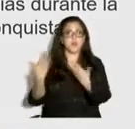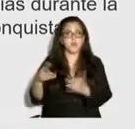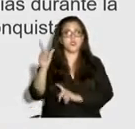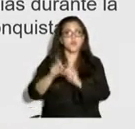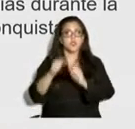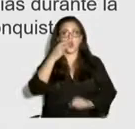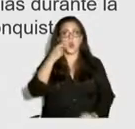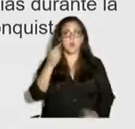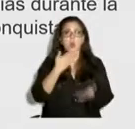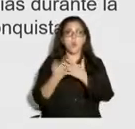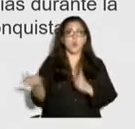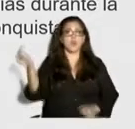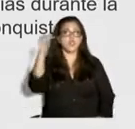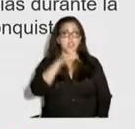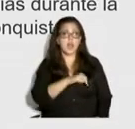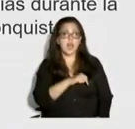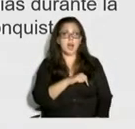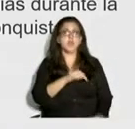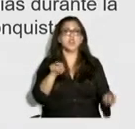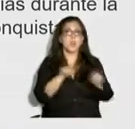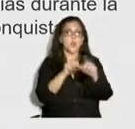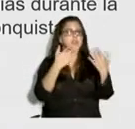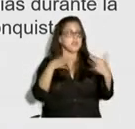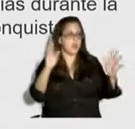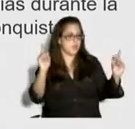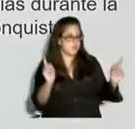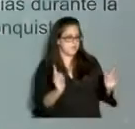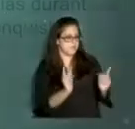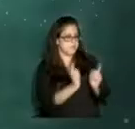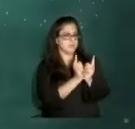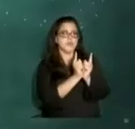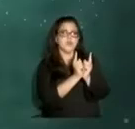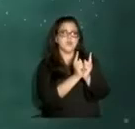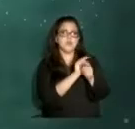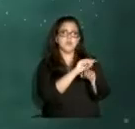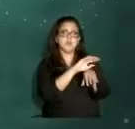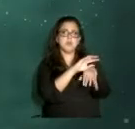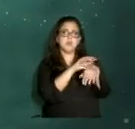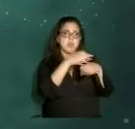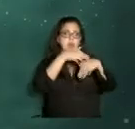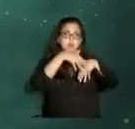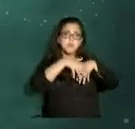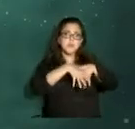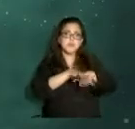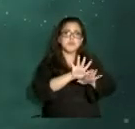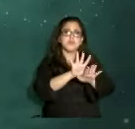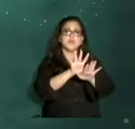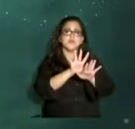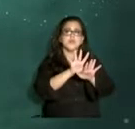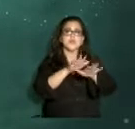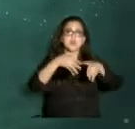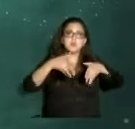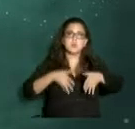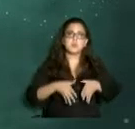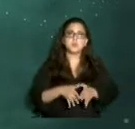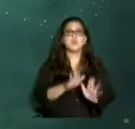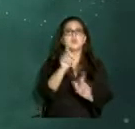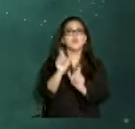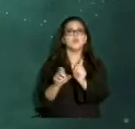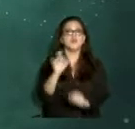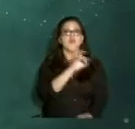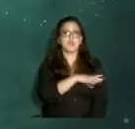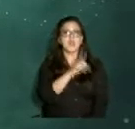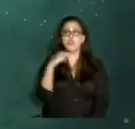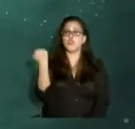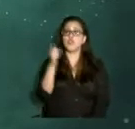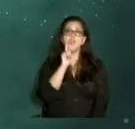españoles que llegaron se unieron con mujeres nativas amerindias para dar origen a los que somos. Podríamos decir que los chilenos tenemos un